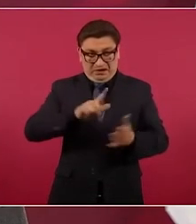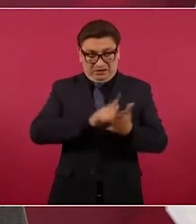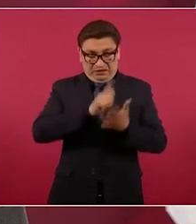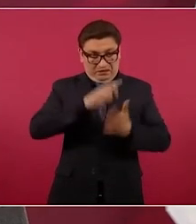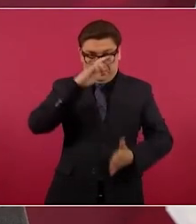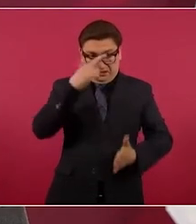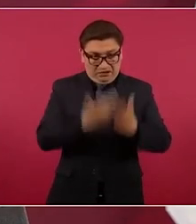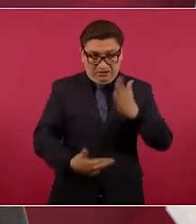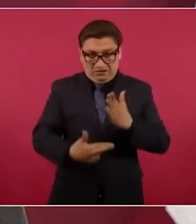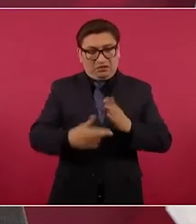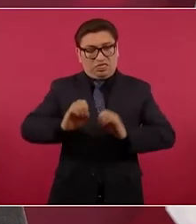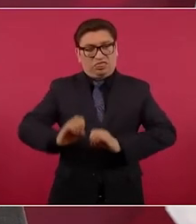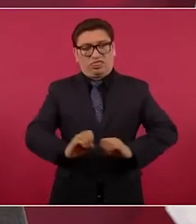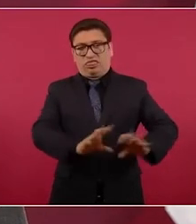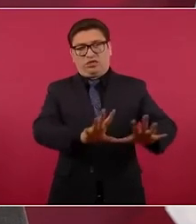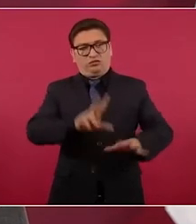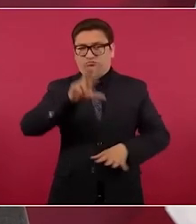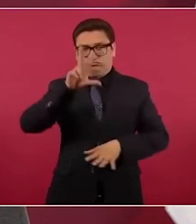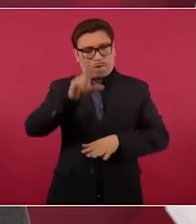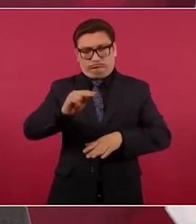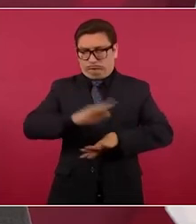que no haya impunidad.